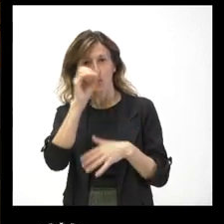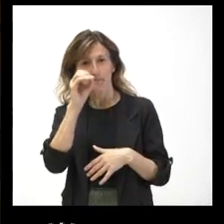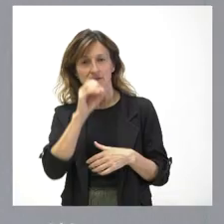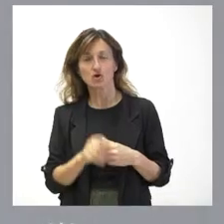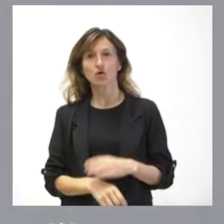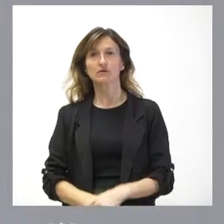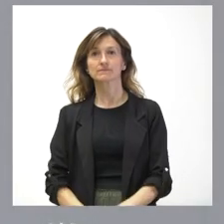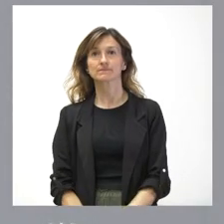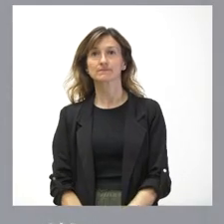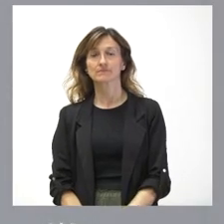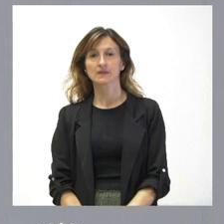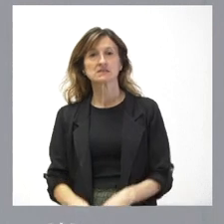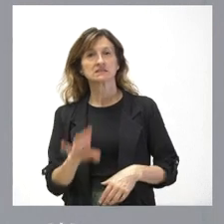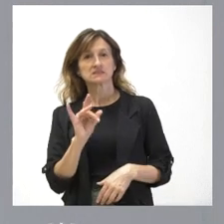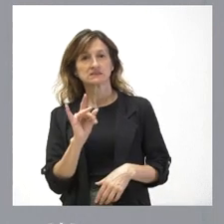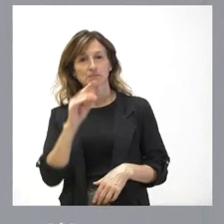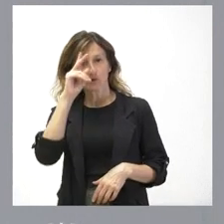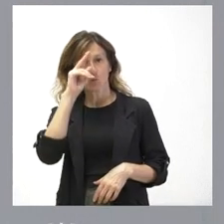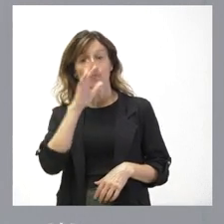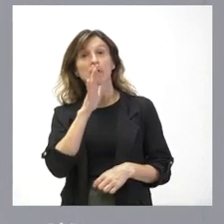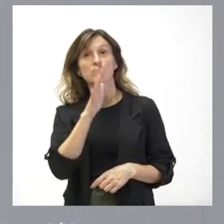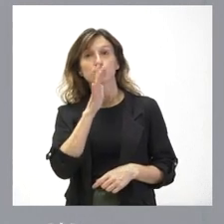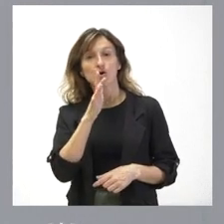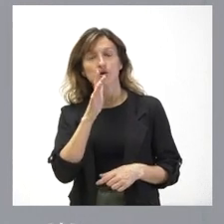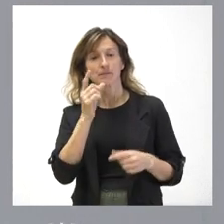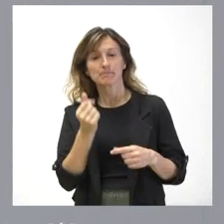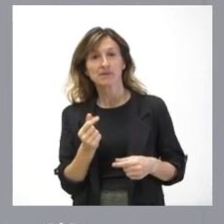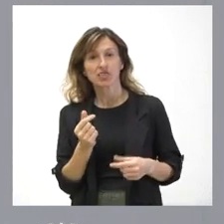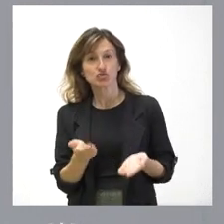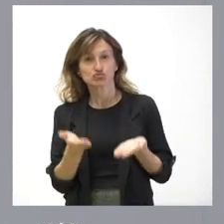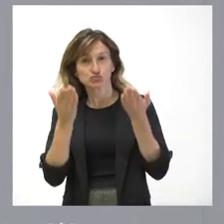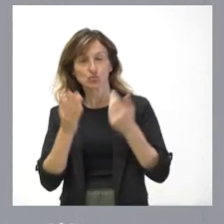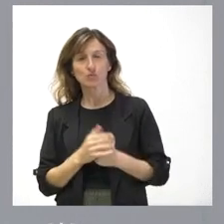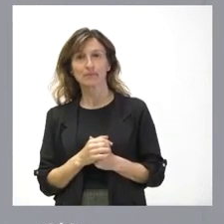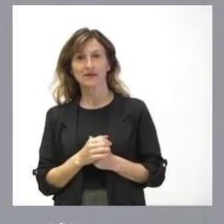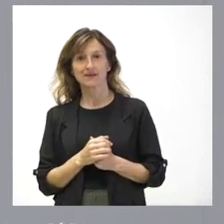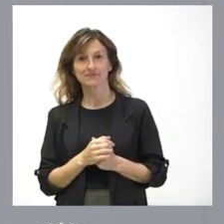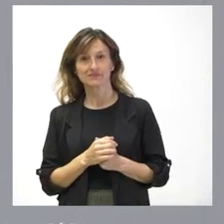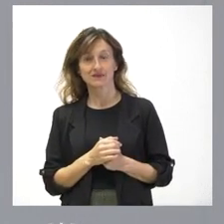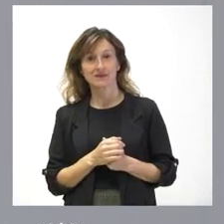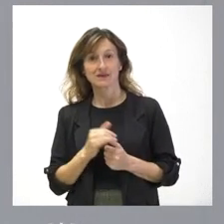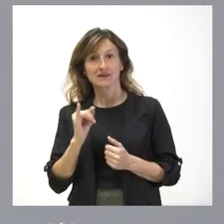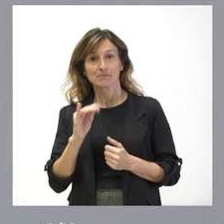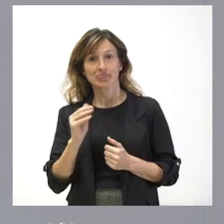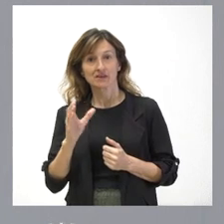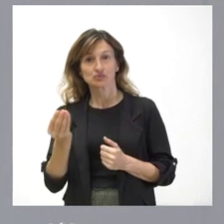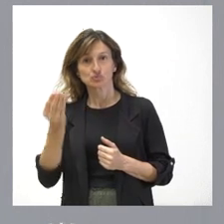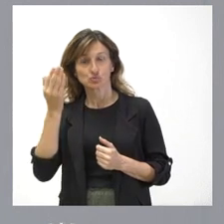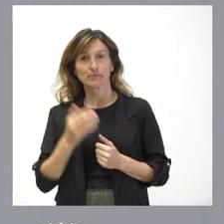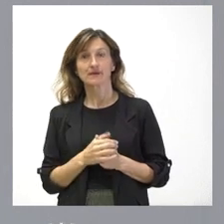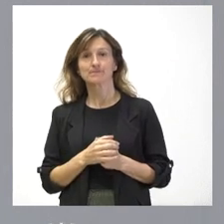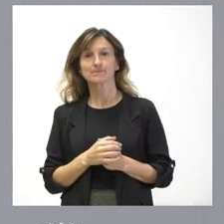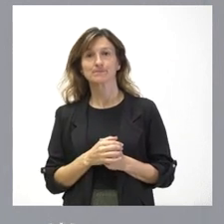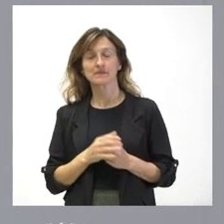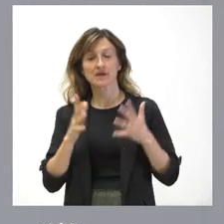Pues si nos preocupa ya que se achaca lógicamente pues al incremento de costes a la inflación lo que nos ha ocurrido Y además lo están viendo ustedes en muchos